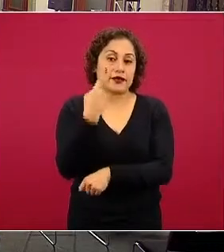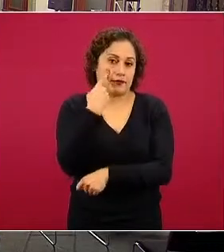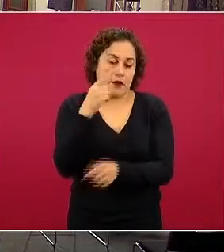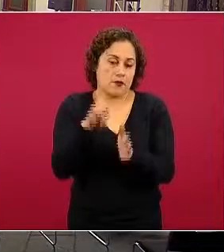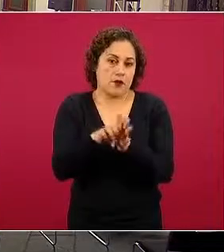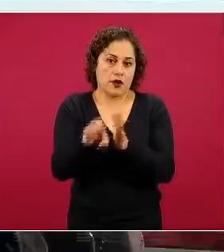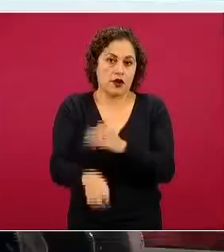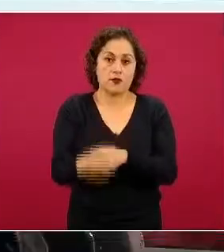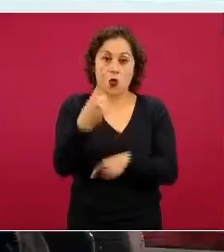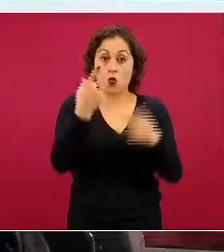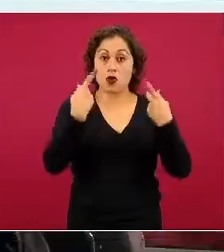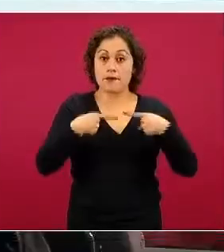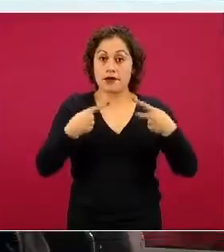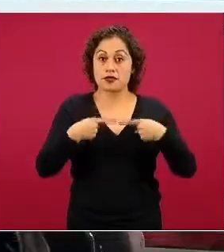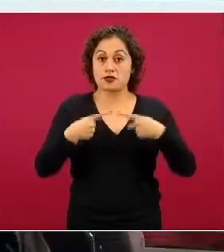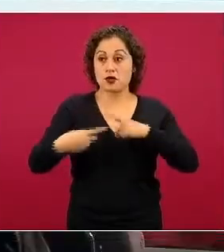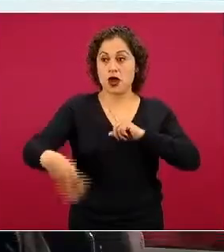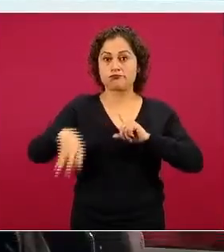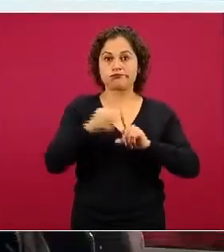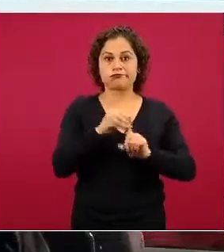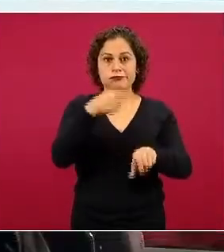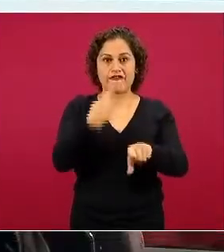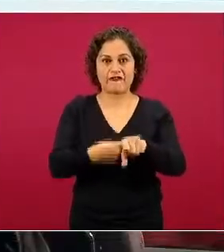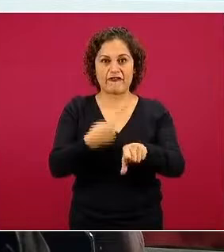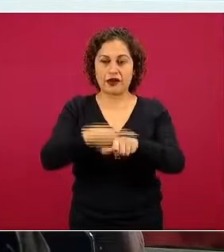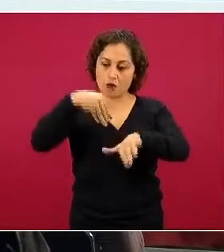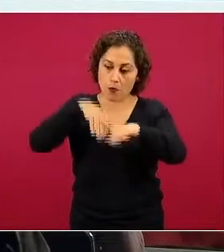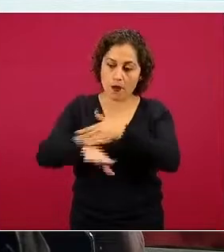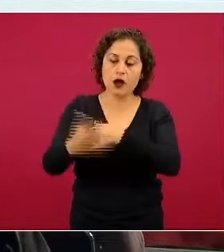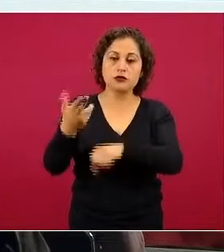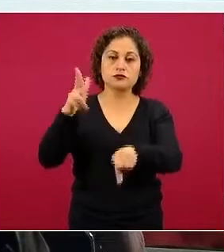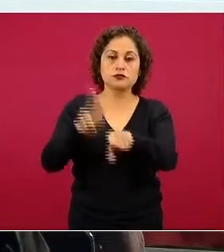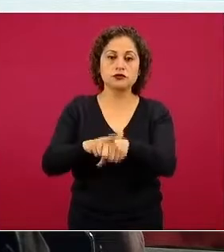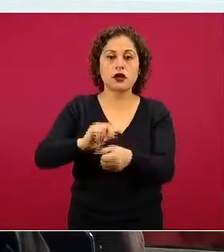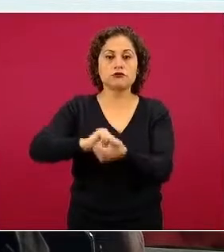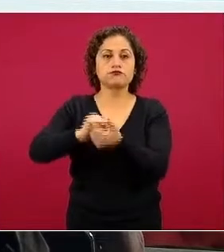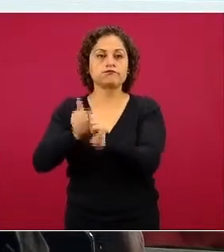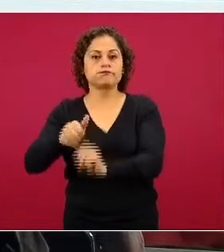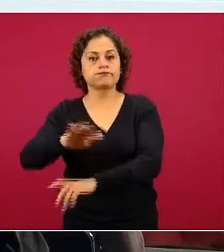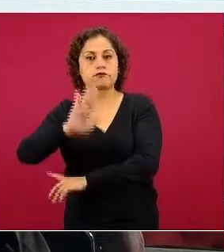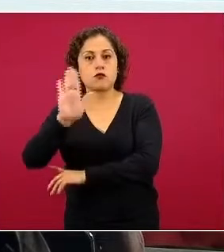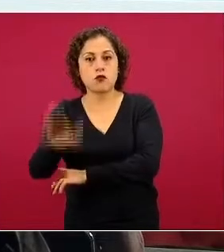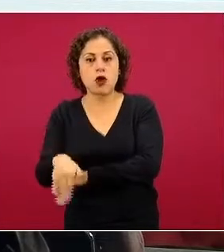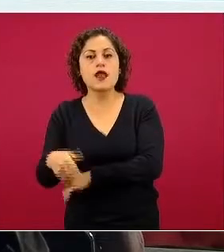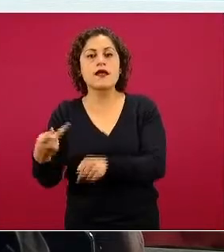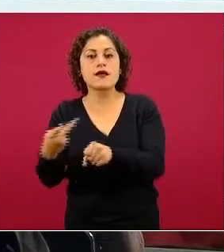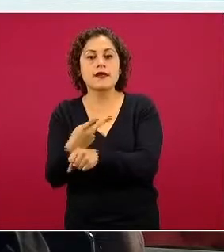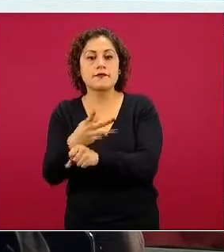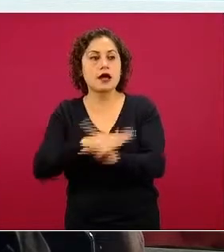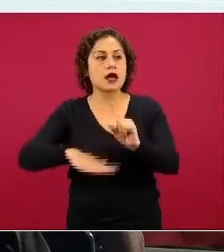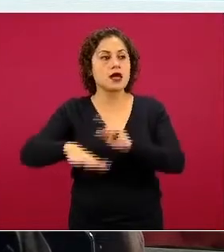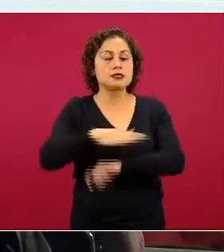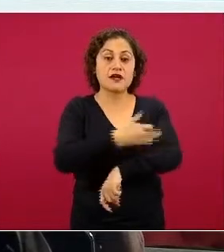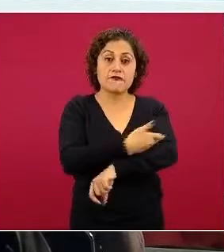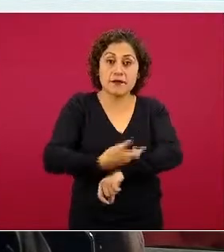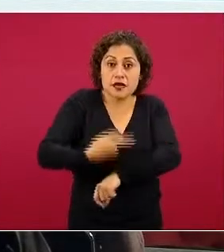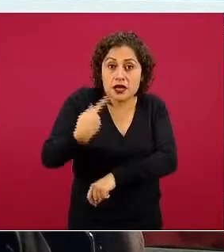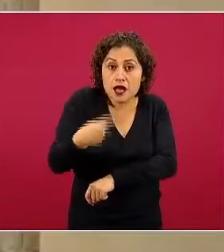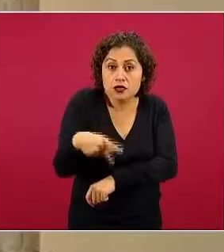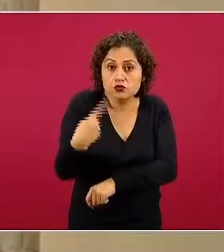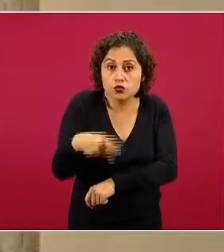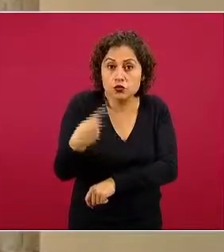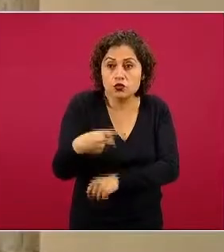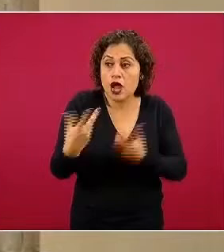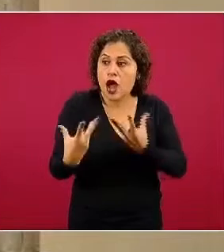un hospital para atenderse y lamentablemente fallece, lo más seguro es que sus familiares no hayan podido estar